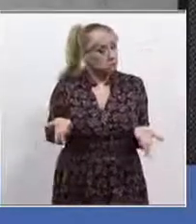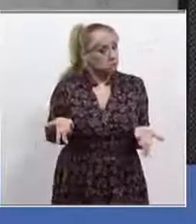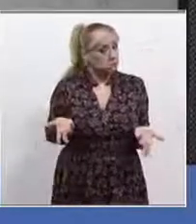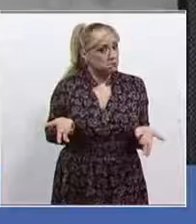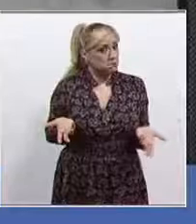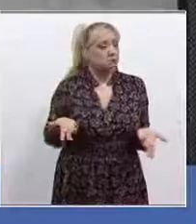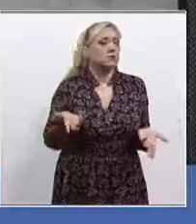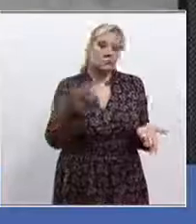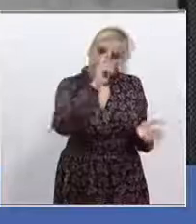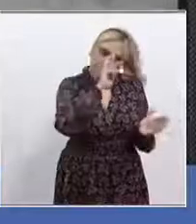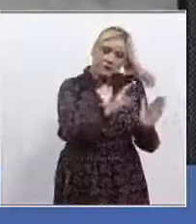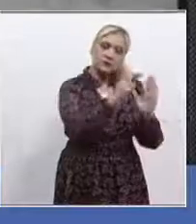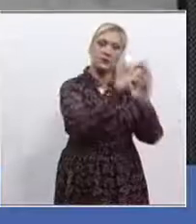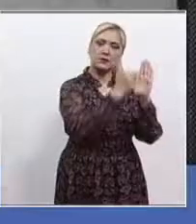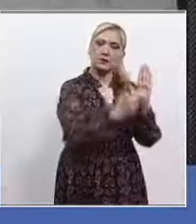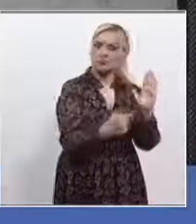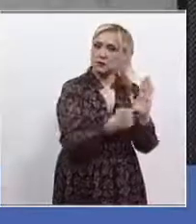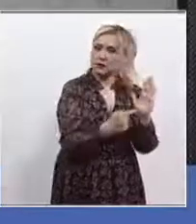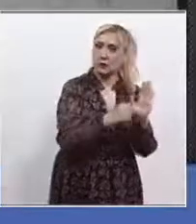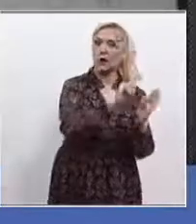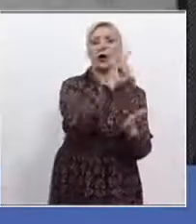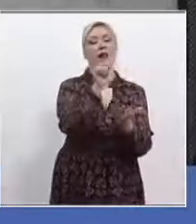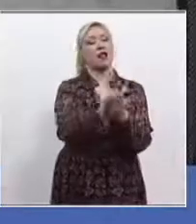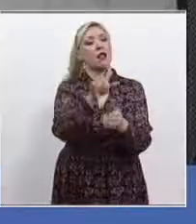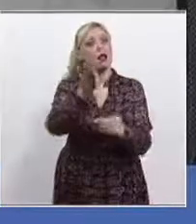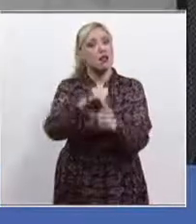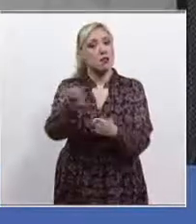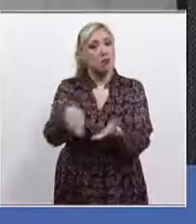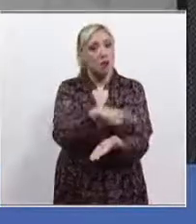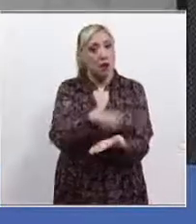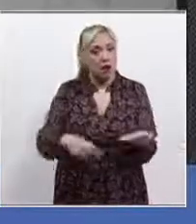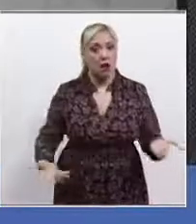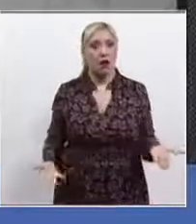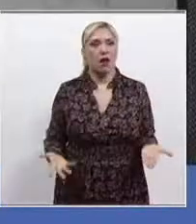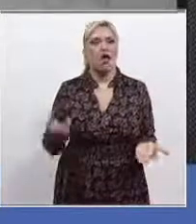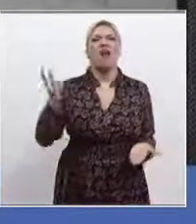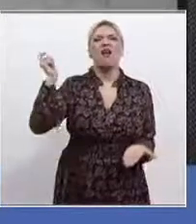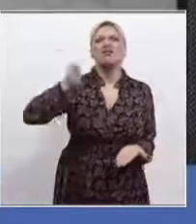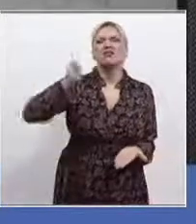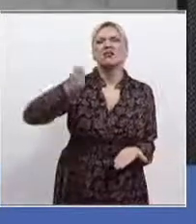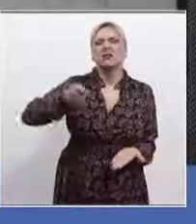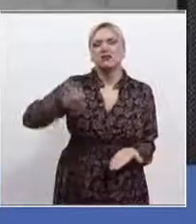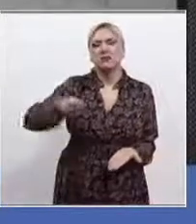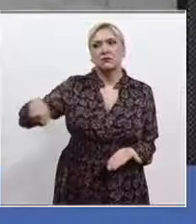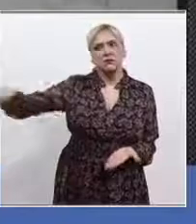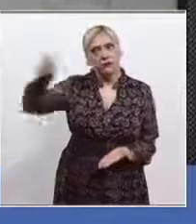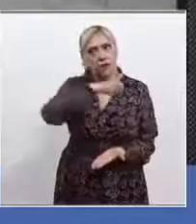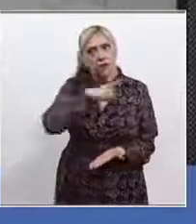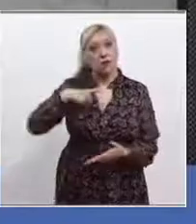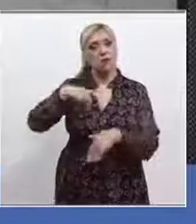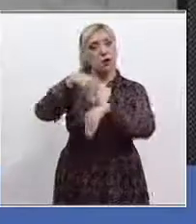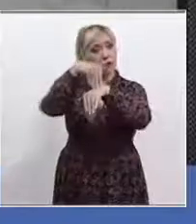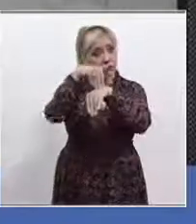normativa electoral que implica para ellos cumplir con